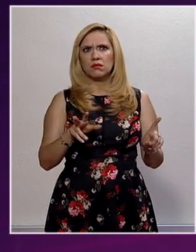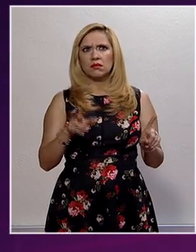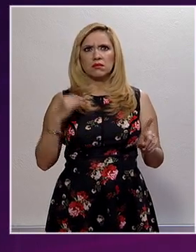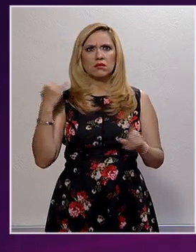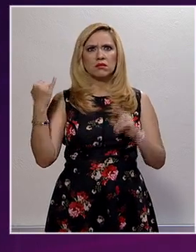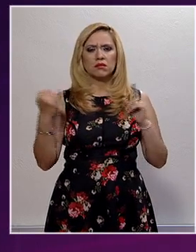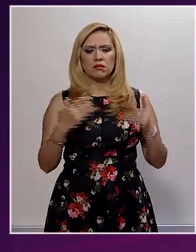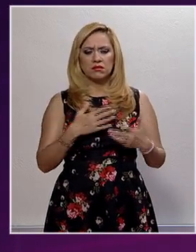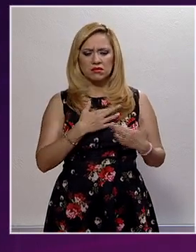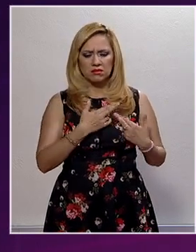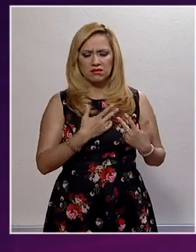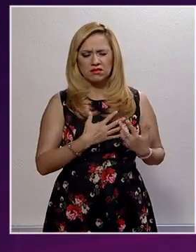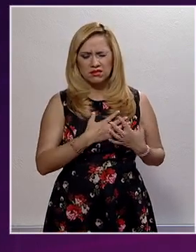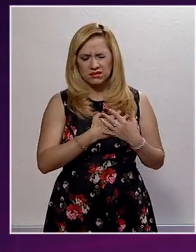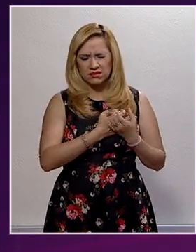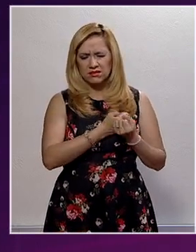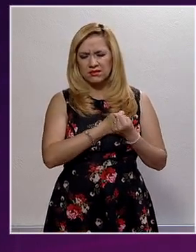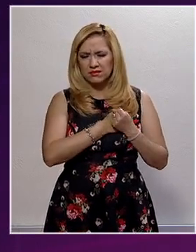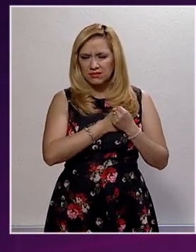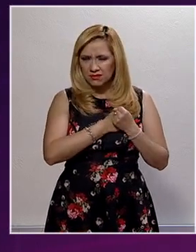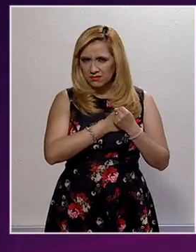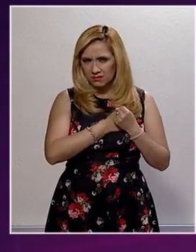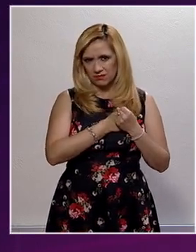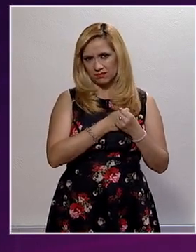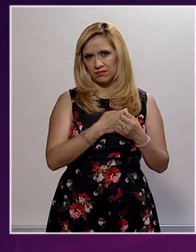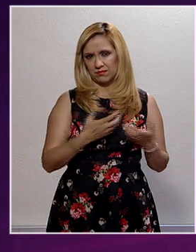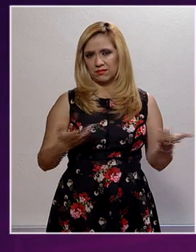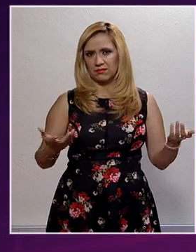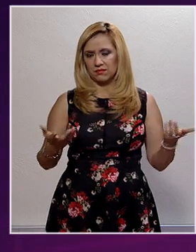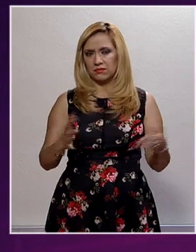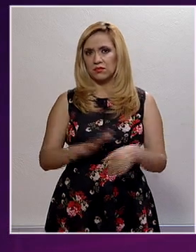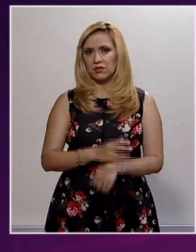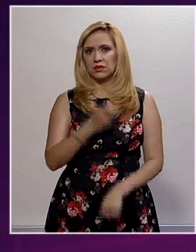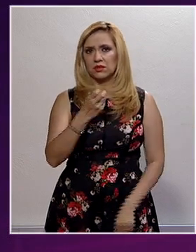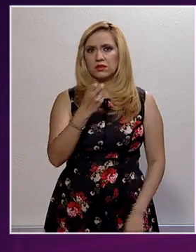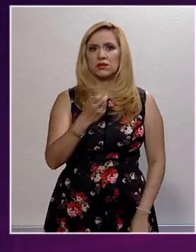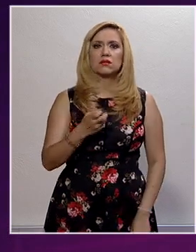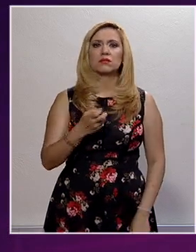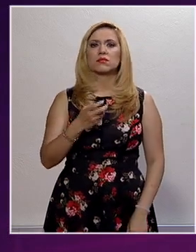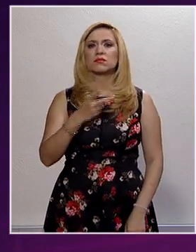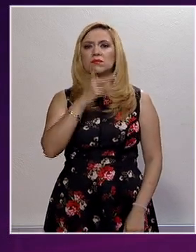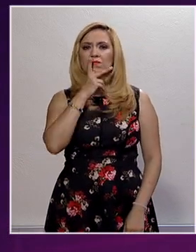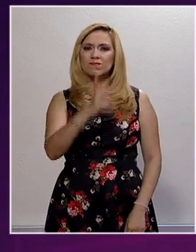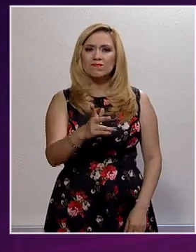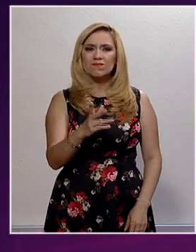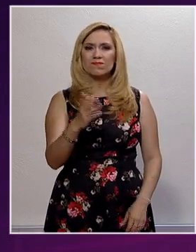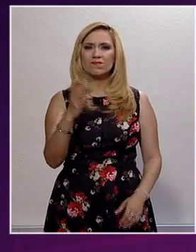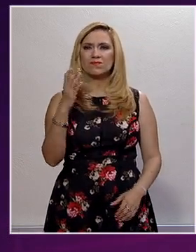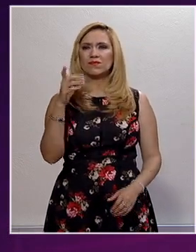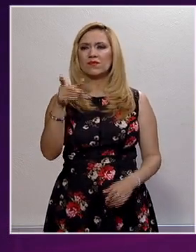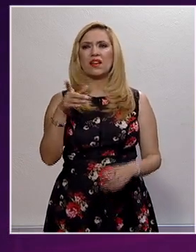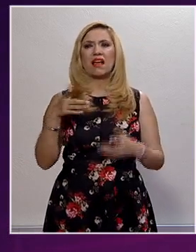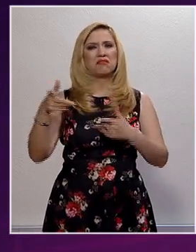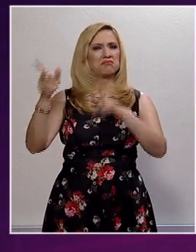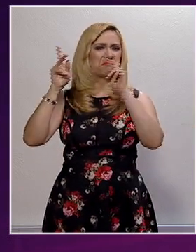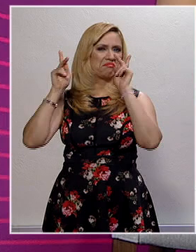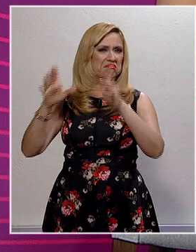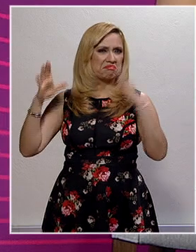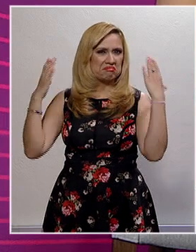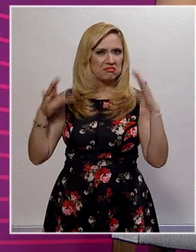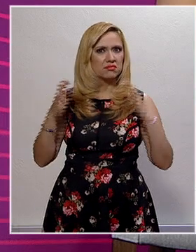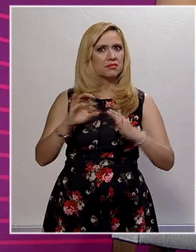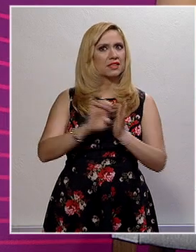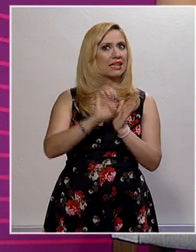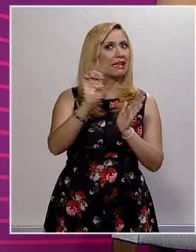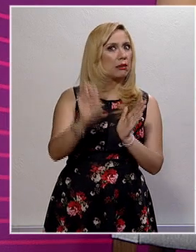que lastiman, ¿no? Que son dolorosos, porque precisamente son comentarios estereotipados que